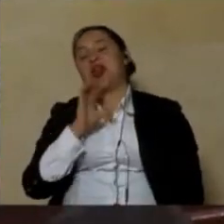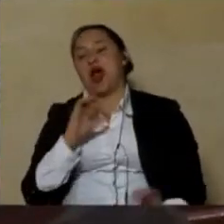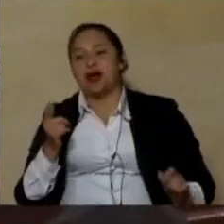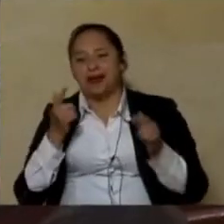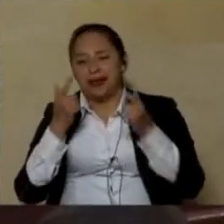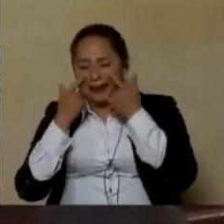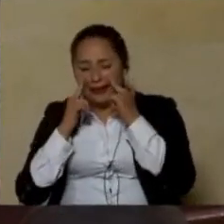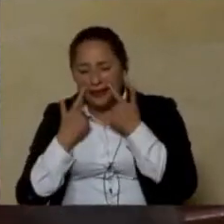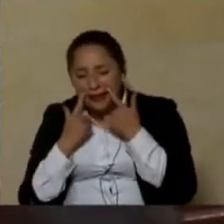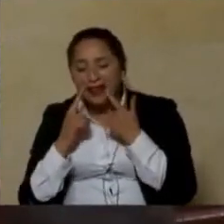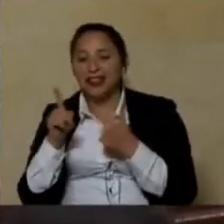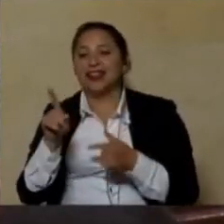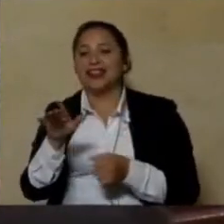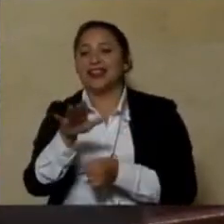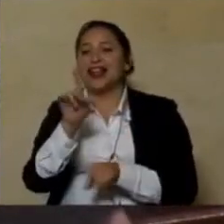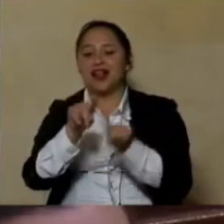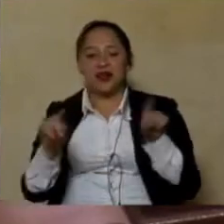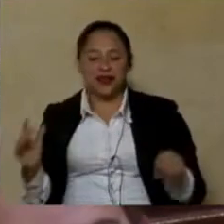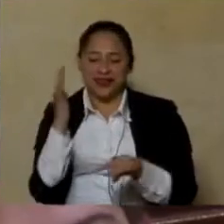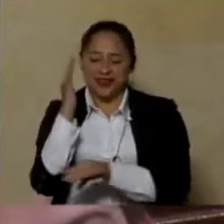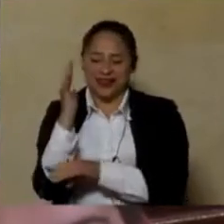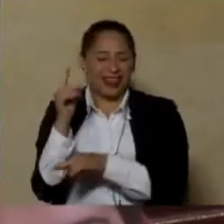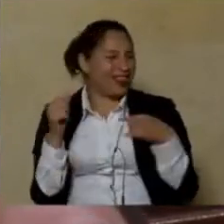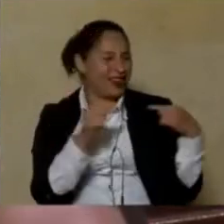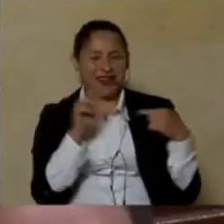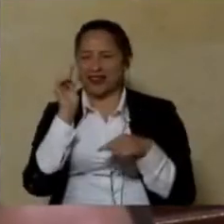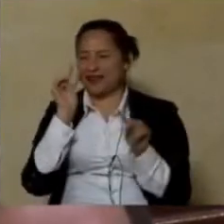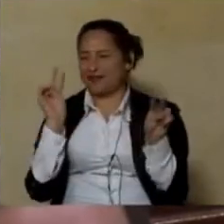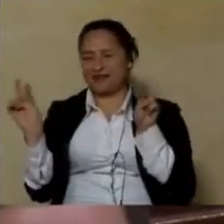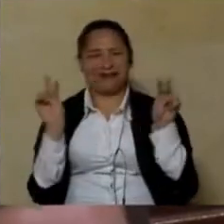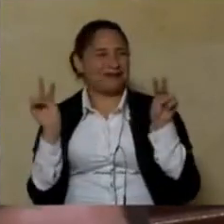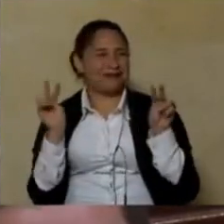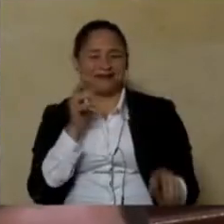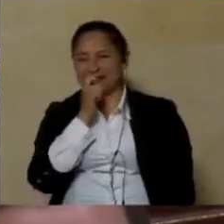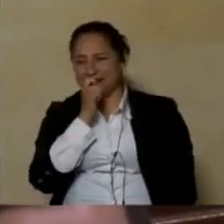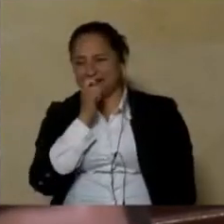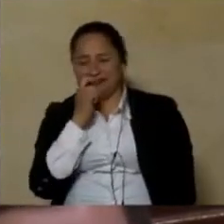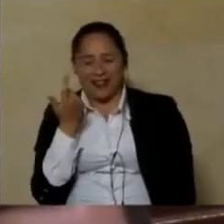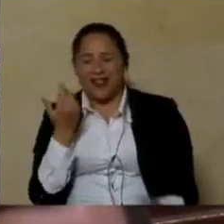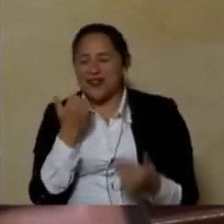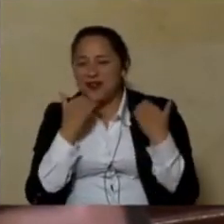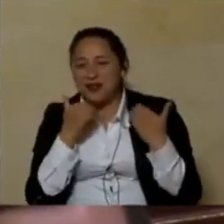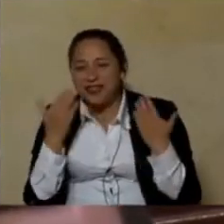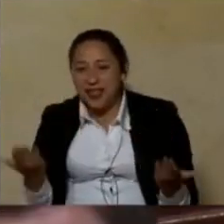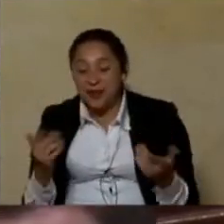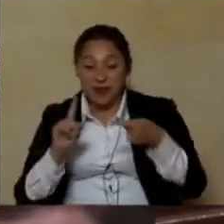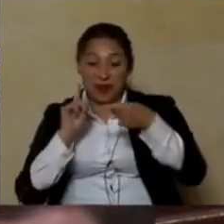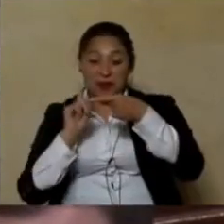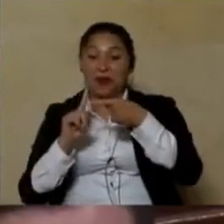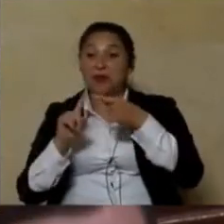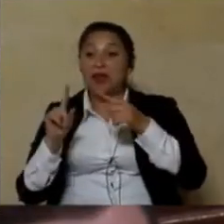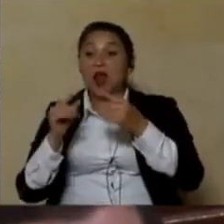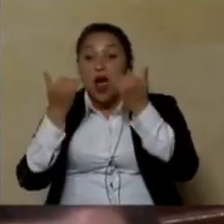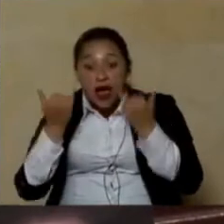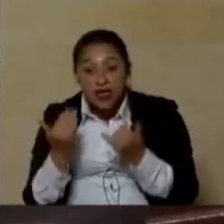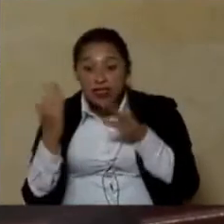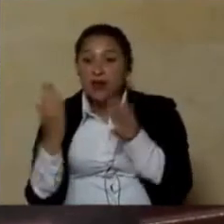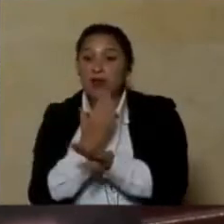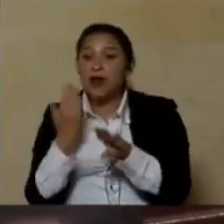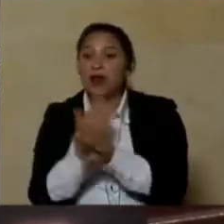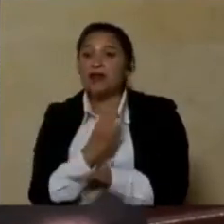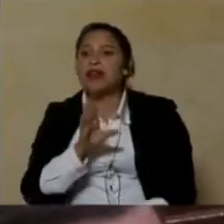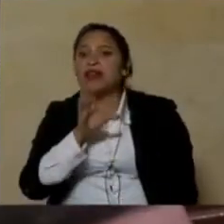algunas intervenciones de este debate. Lo primero que hay que decir es que este problema que tenemos hoy no lo dejó